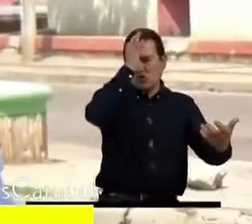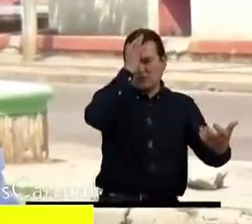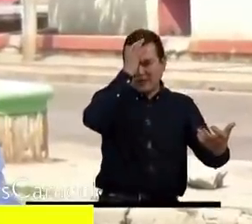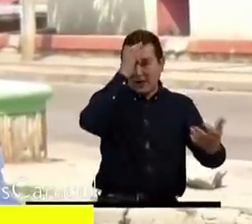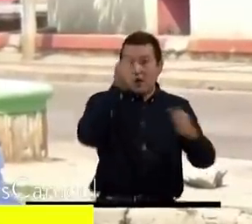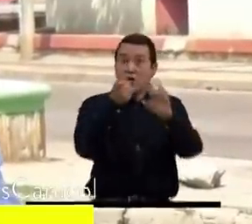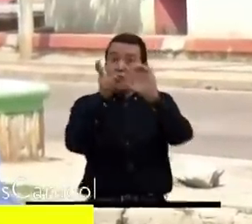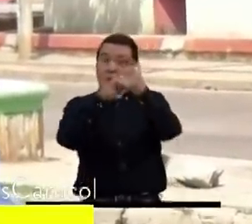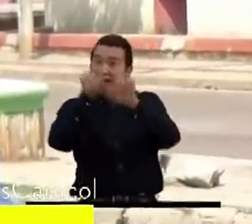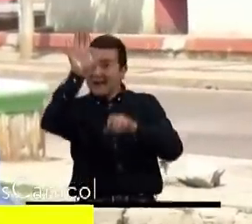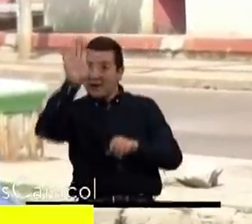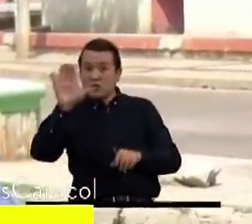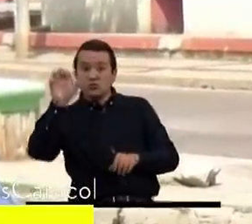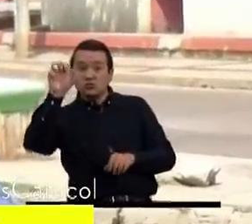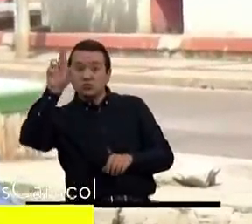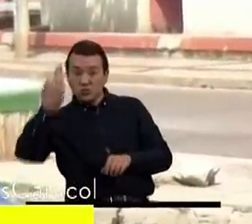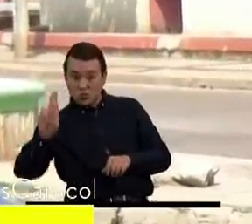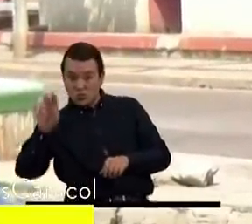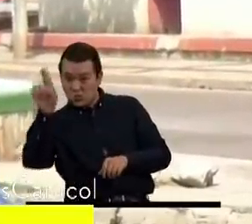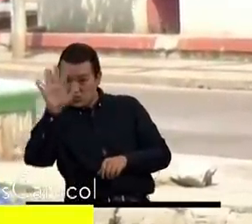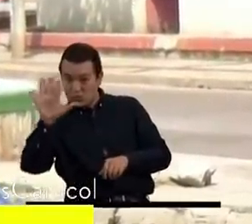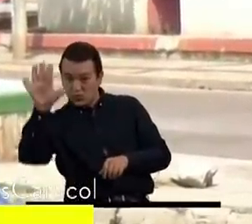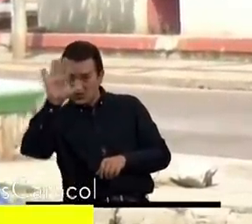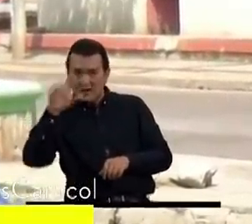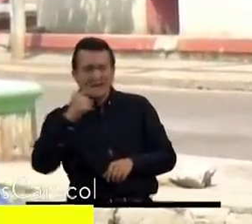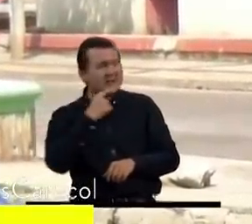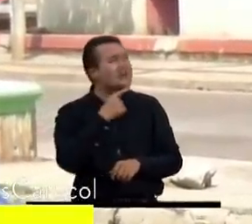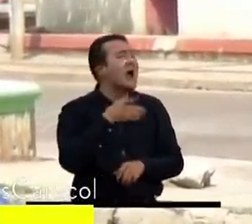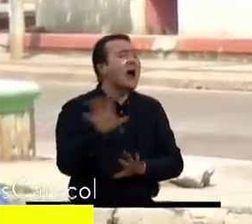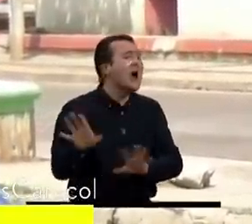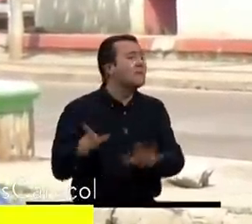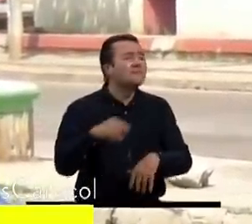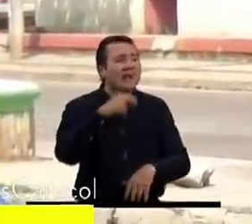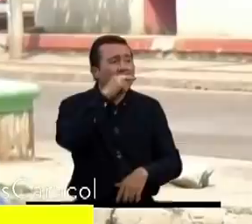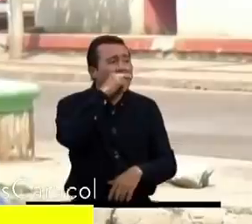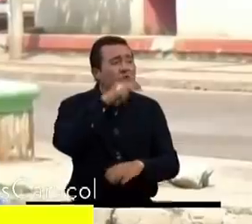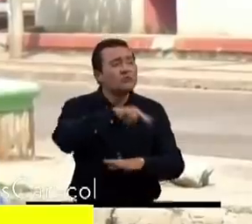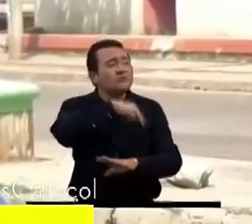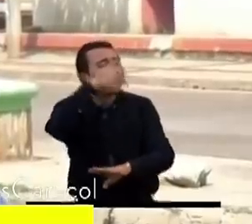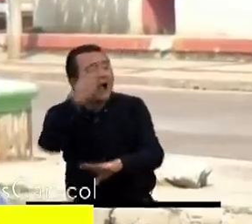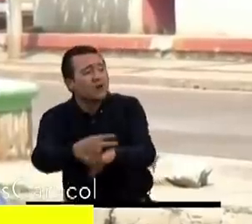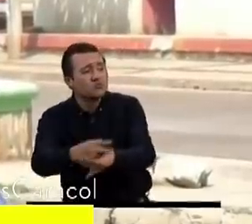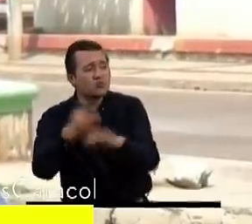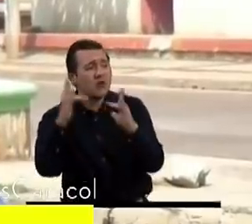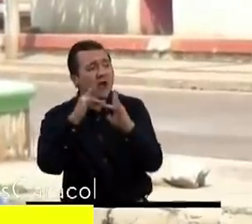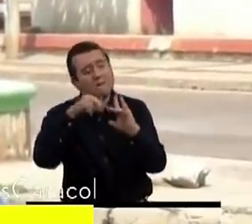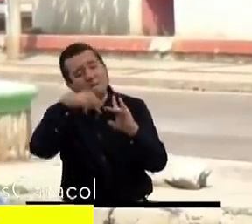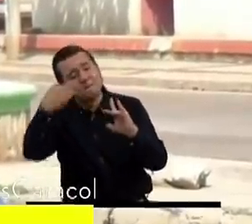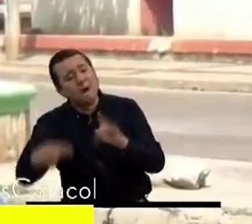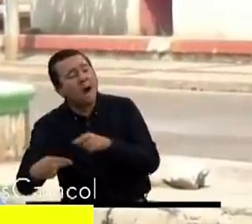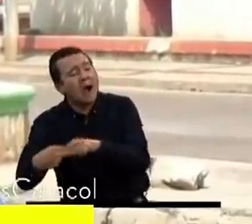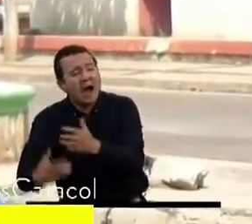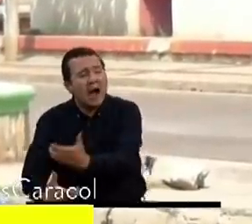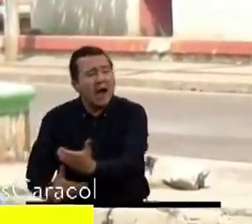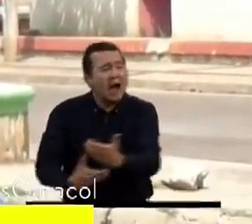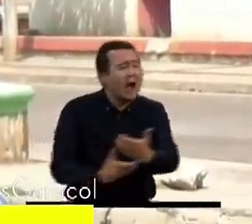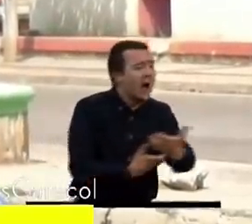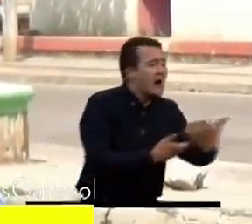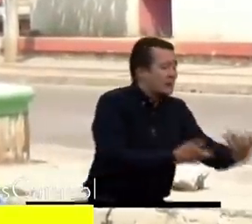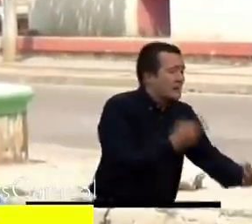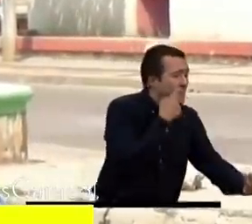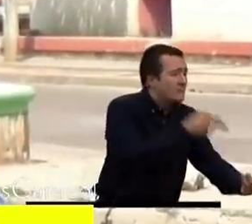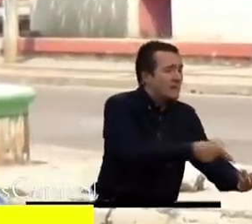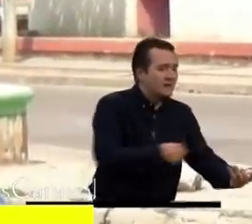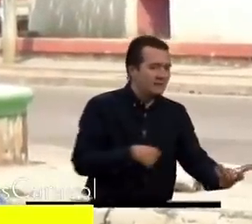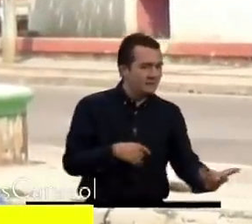habría manifestado que el niño se había afectado tras un golpe que recibió por caerse de una cama. Sin embargo, con las autoridades,